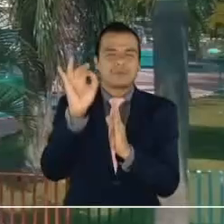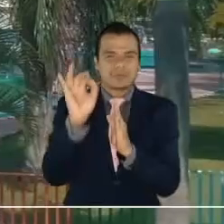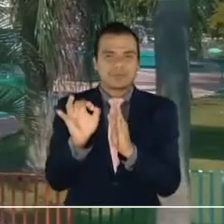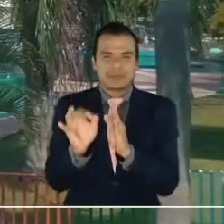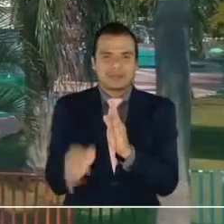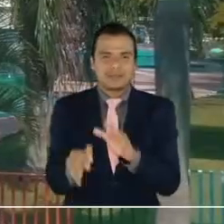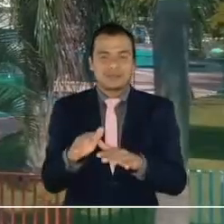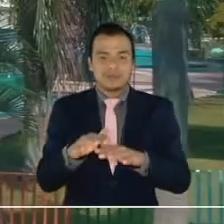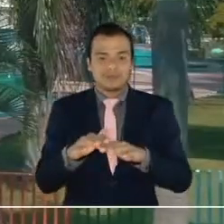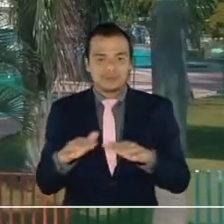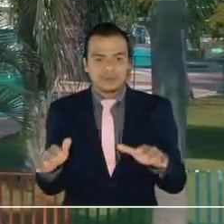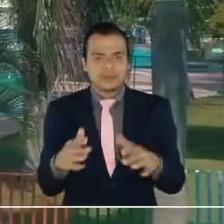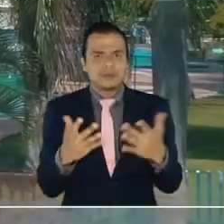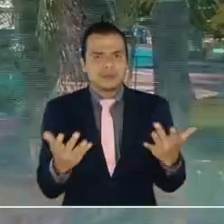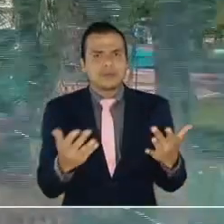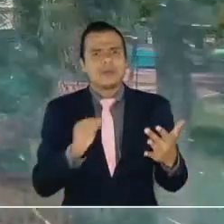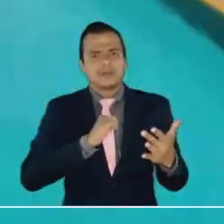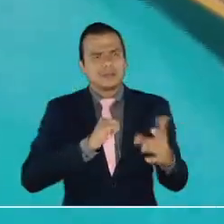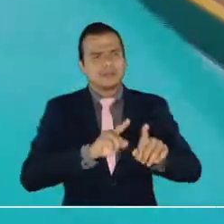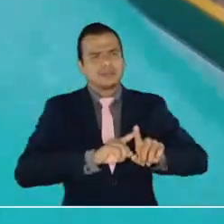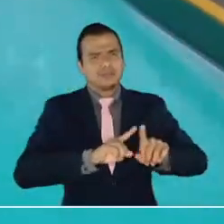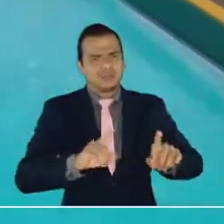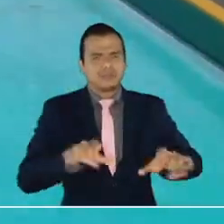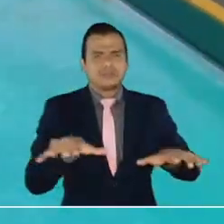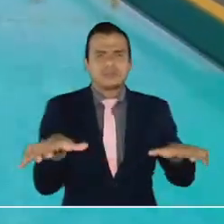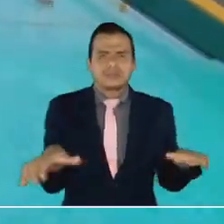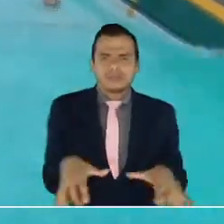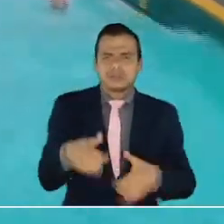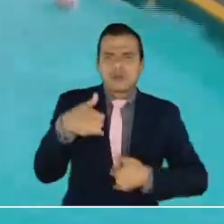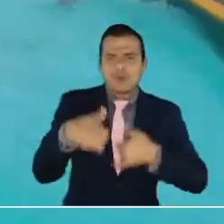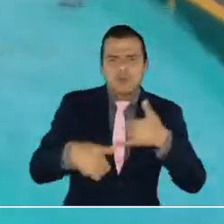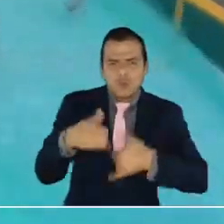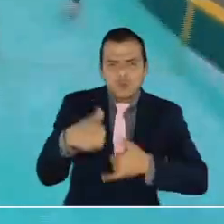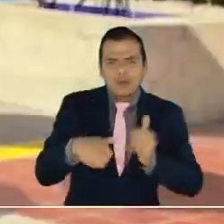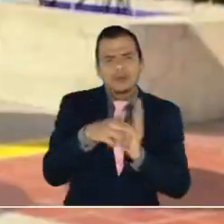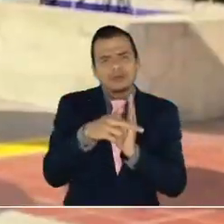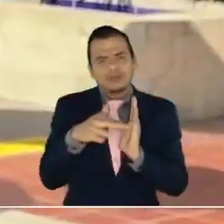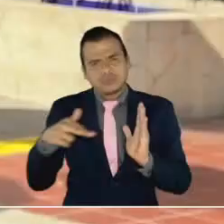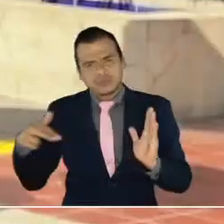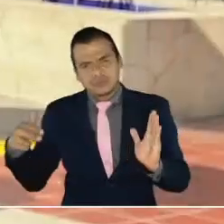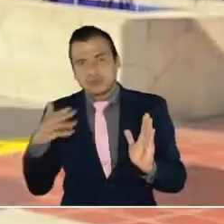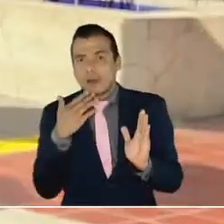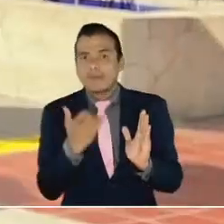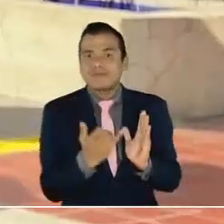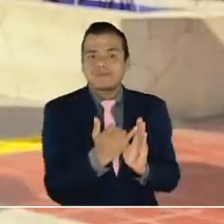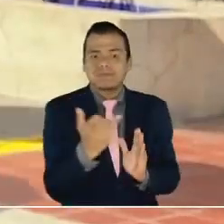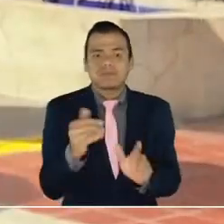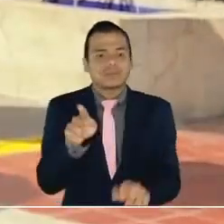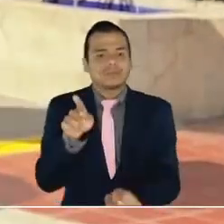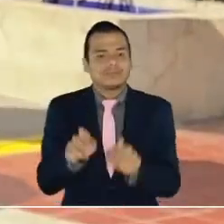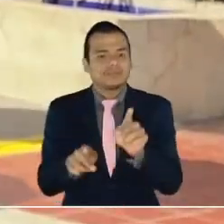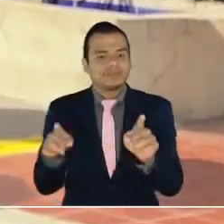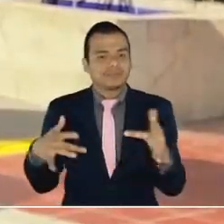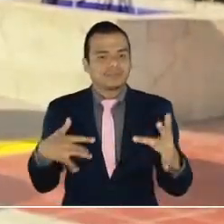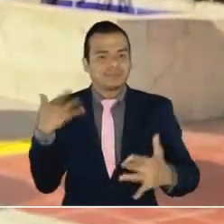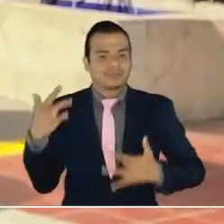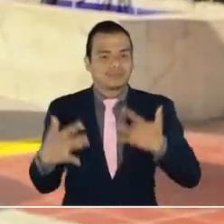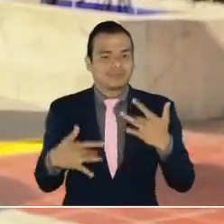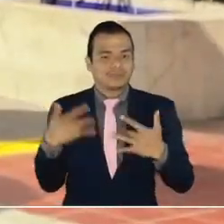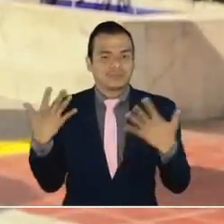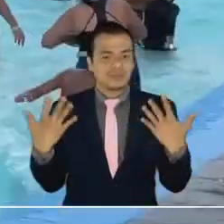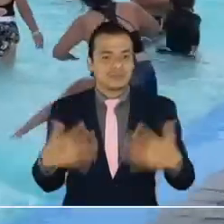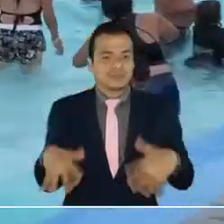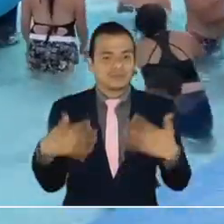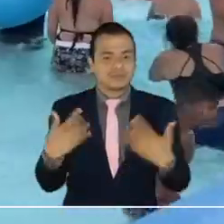toboganes extremos, tarzanera y la inigualable piscina de olas para su diversión. Y recuerden, para grupos grandes, súper